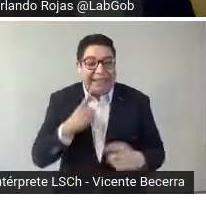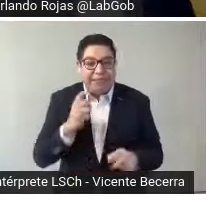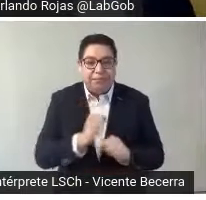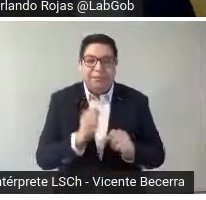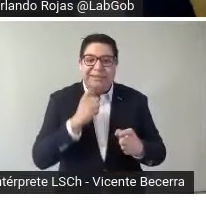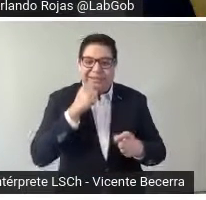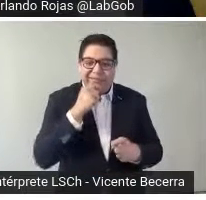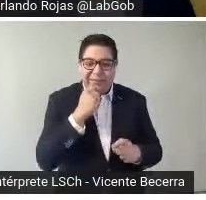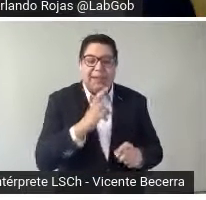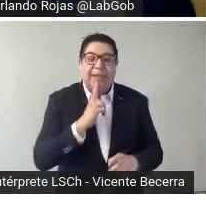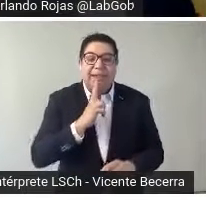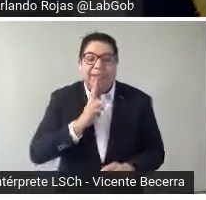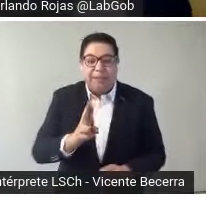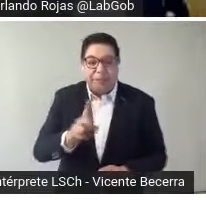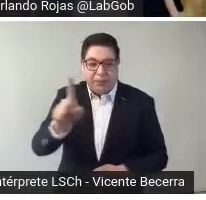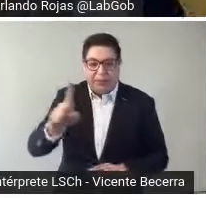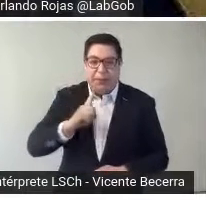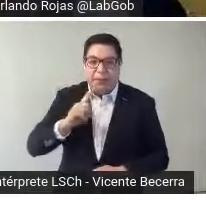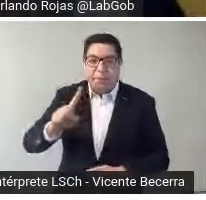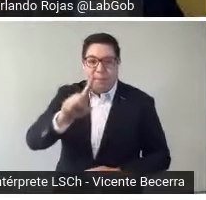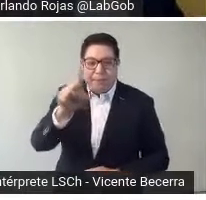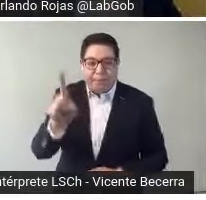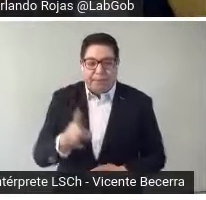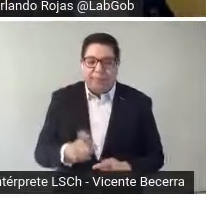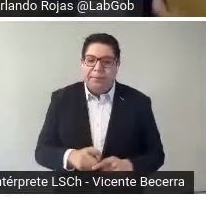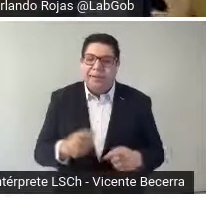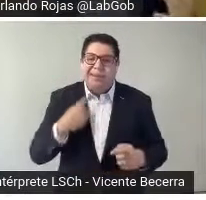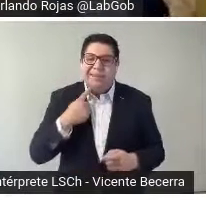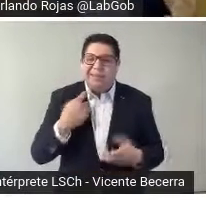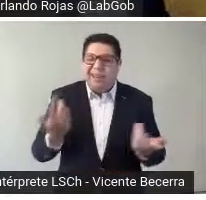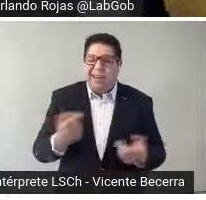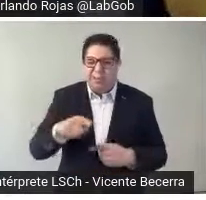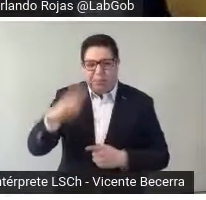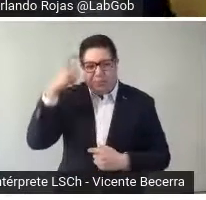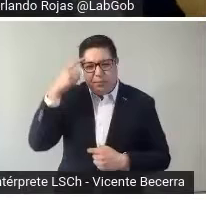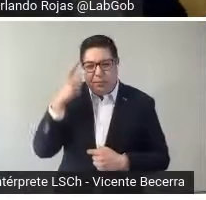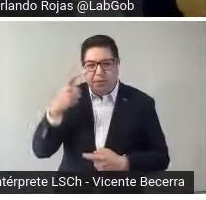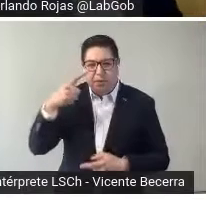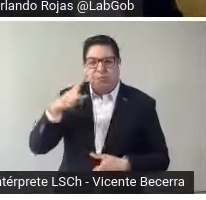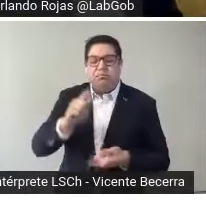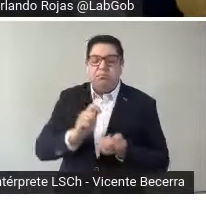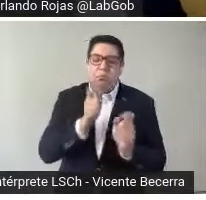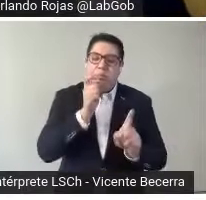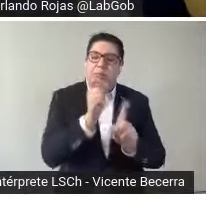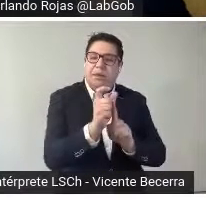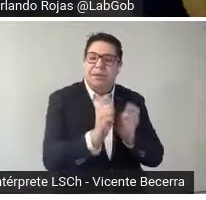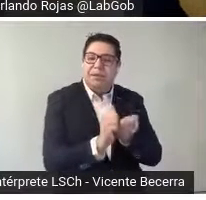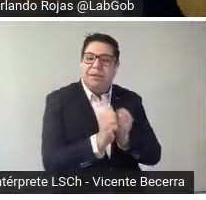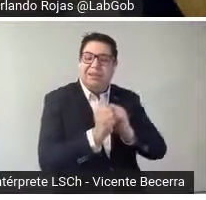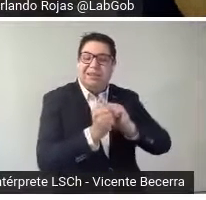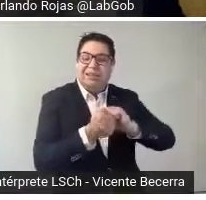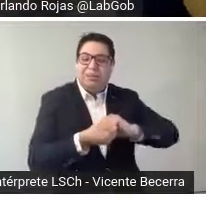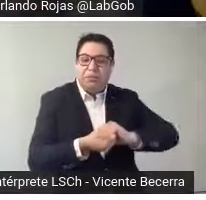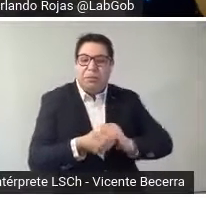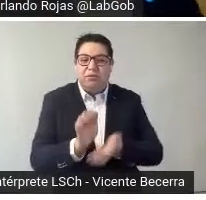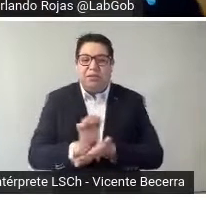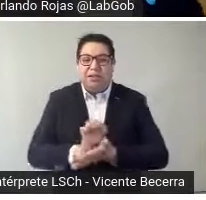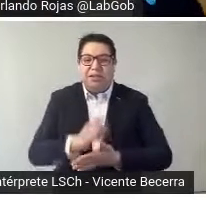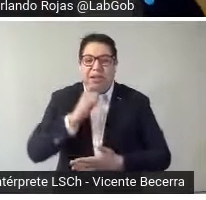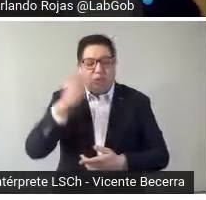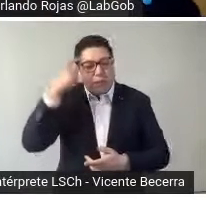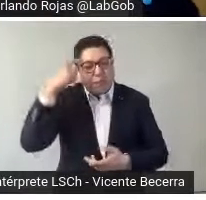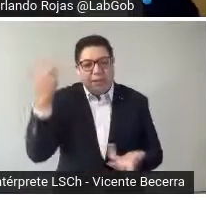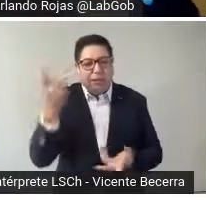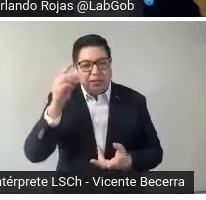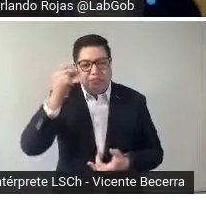la siguiente pregunta? ¿Qué es lo primero que se les viene a la mente cuando escuchan transformación del